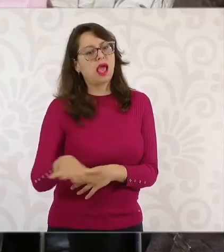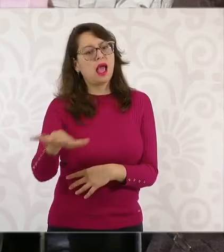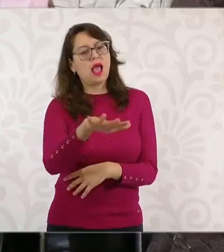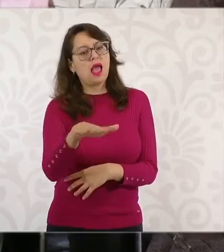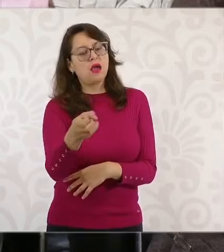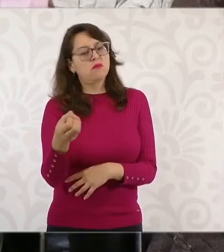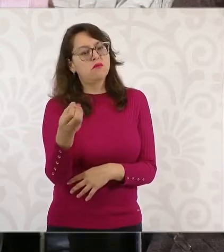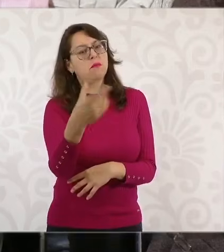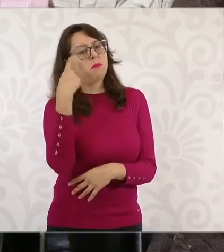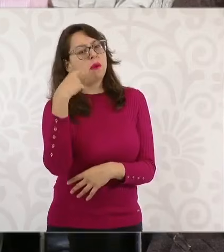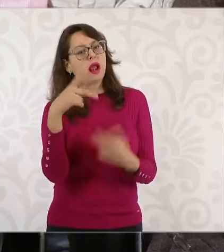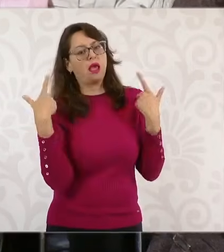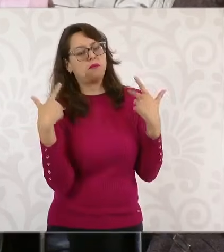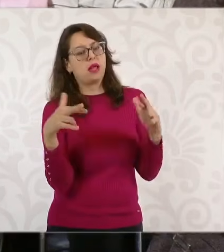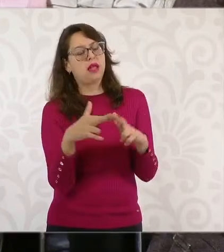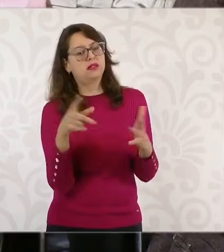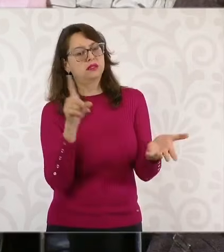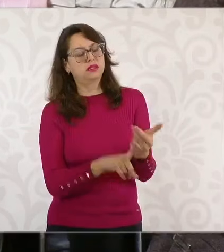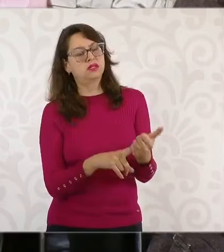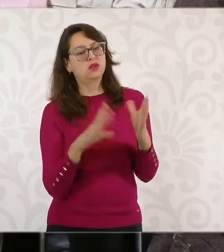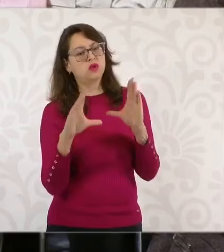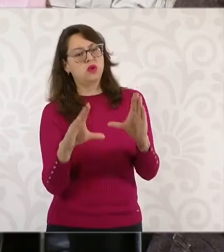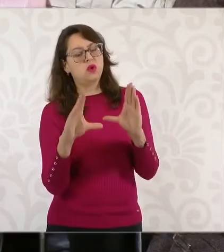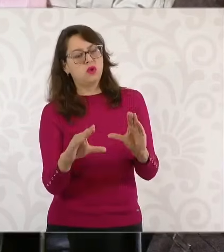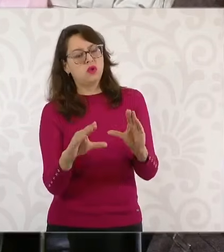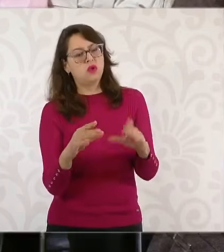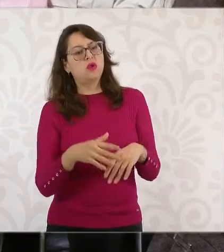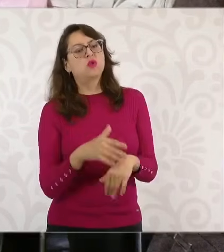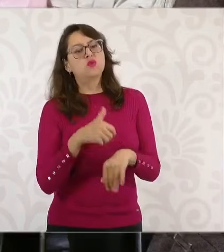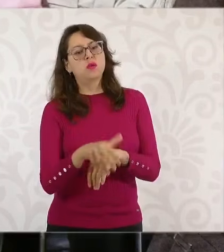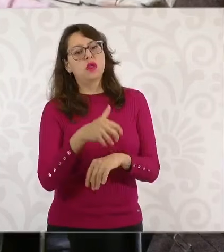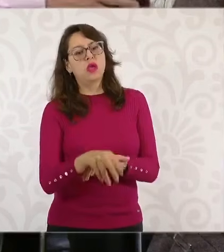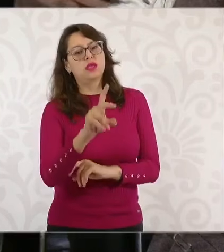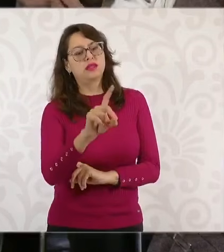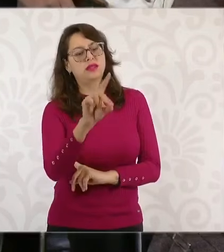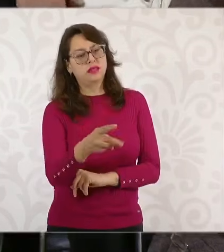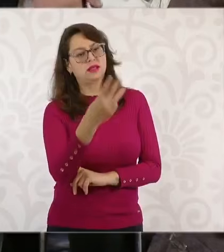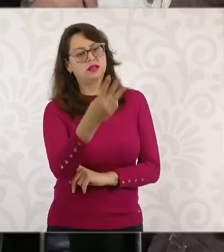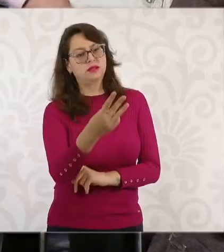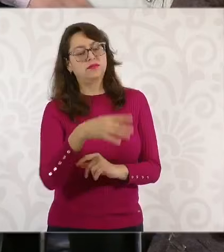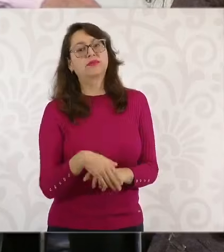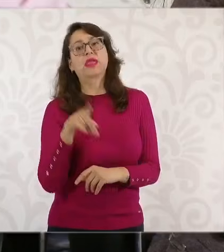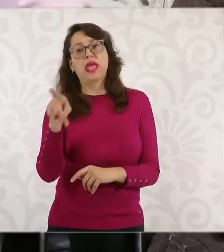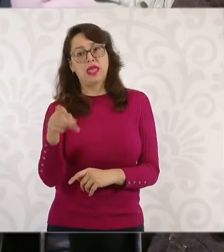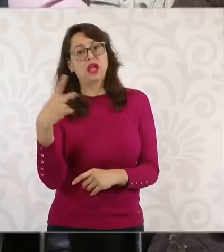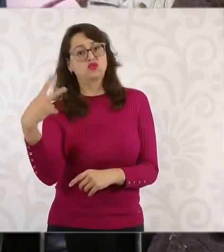de enseñanza médica en la unidad médica número 33. Incluso fue ella misma quien devoló la